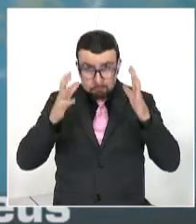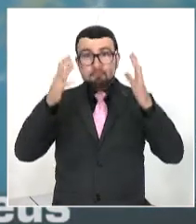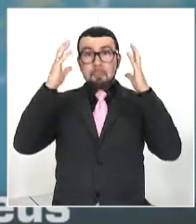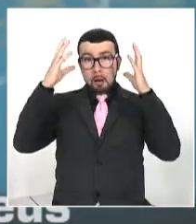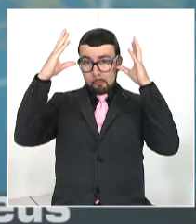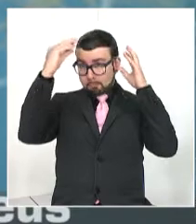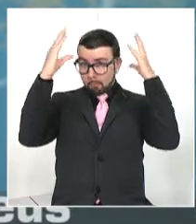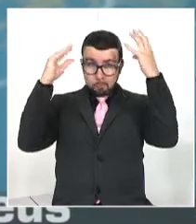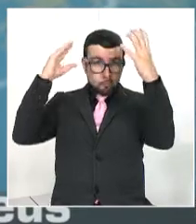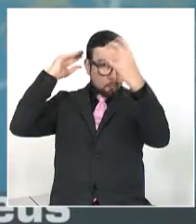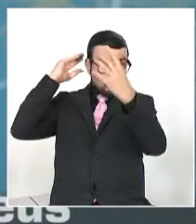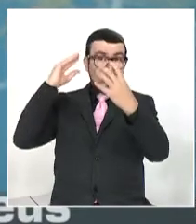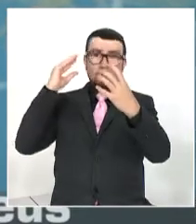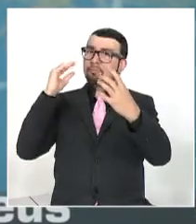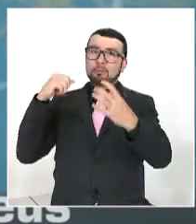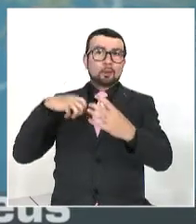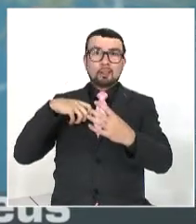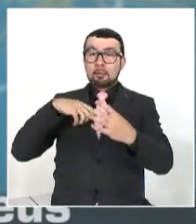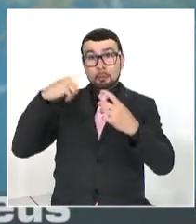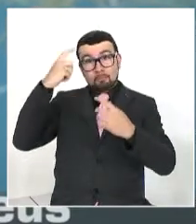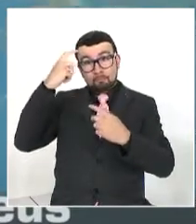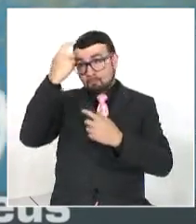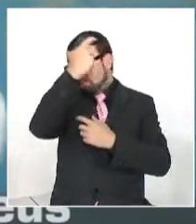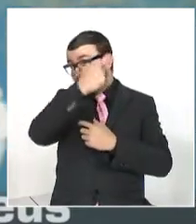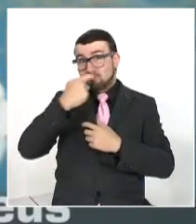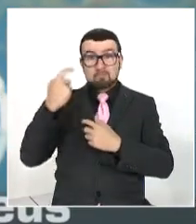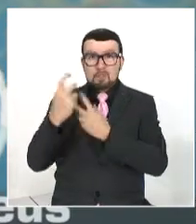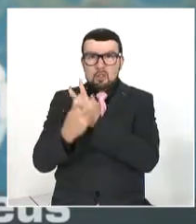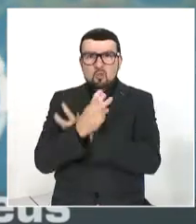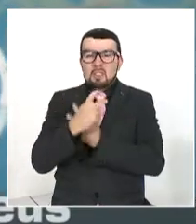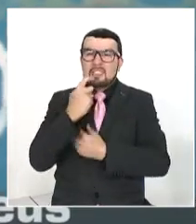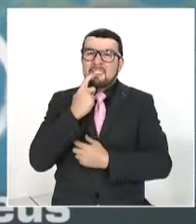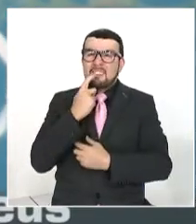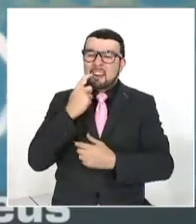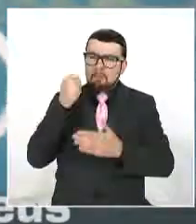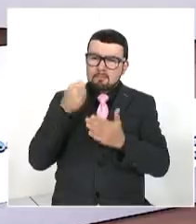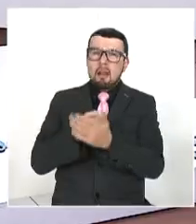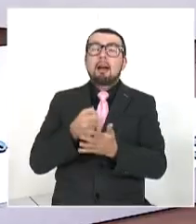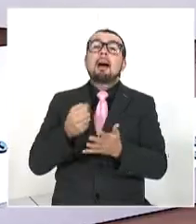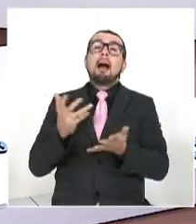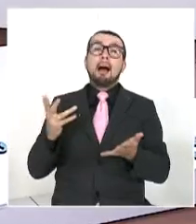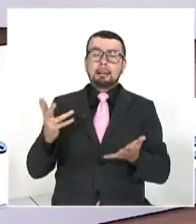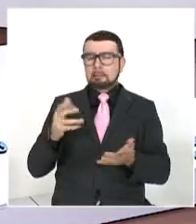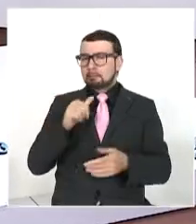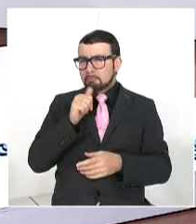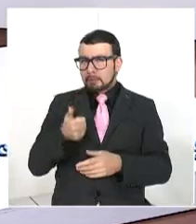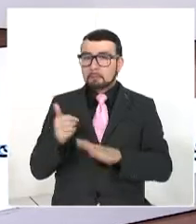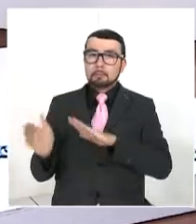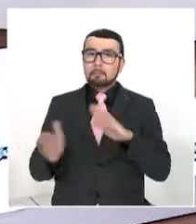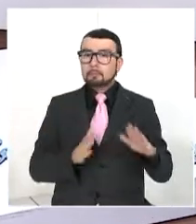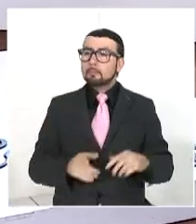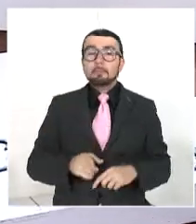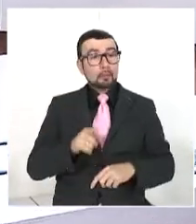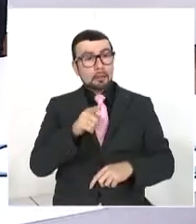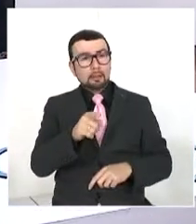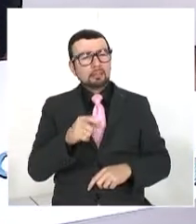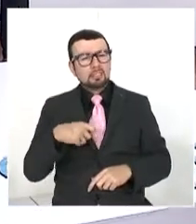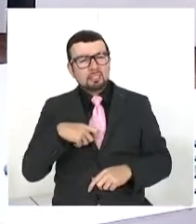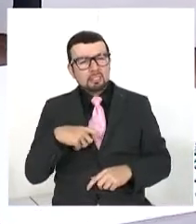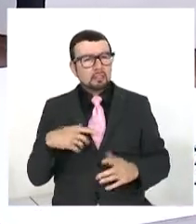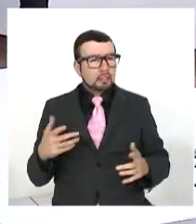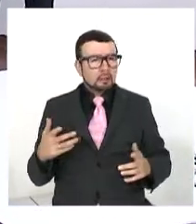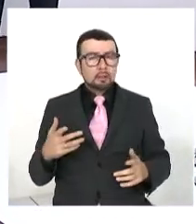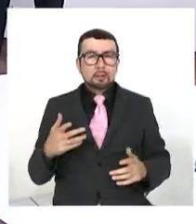de esos golpes y de esas lesiones. Bueno, entonces ahora estamos con el médico. Y él quedó con